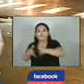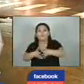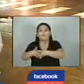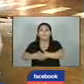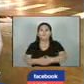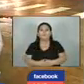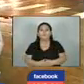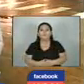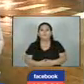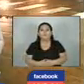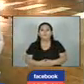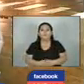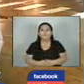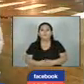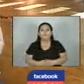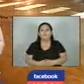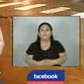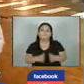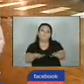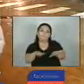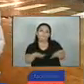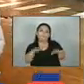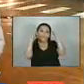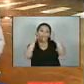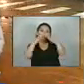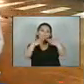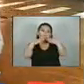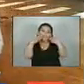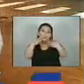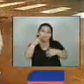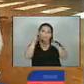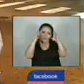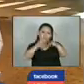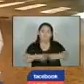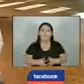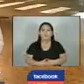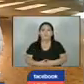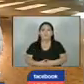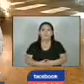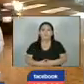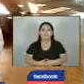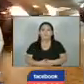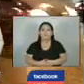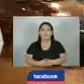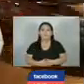Unidos Muchas gracias Ernesto feliz noche Que gusto saludarte Cuídate mucho